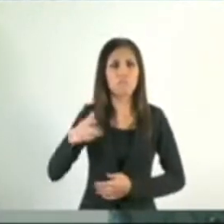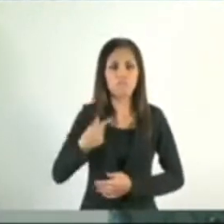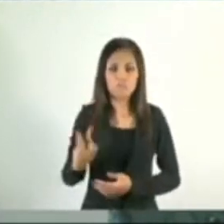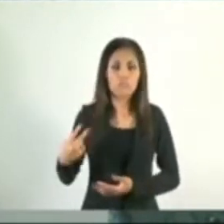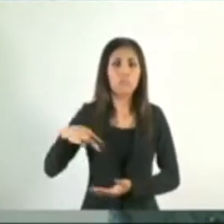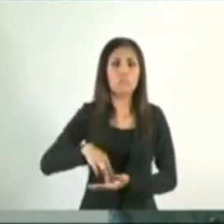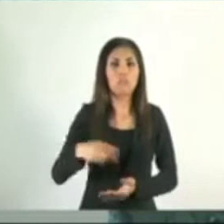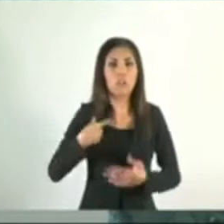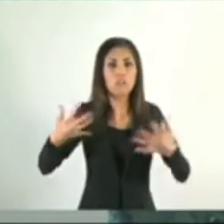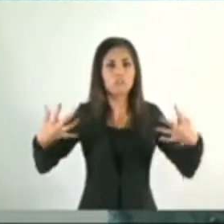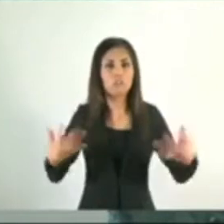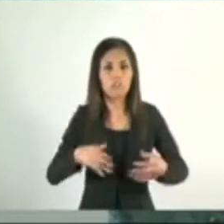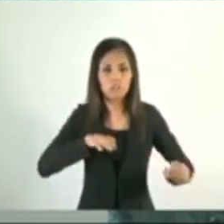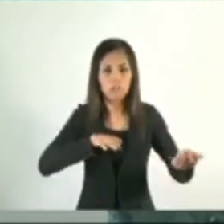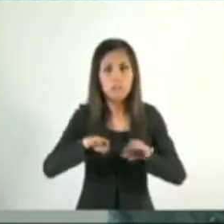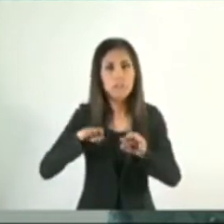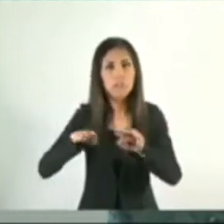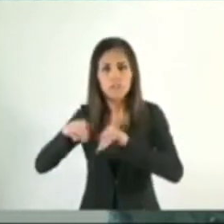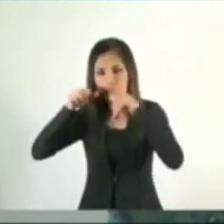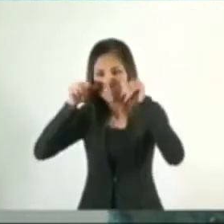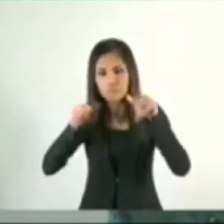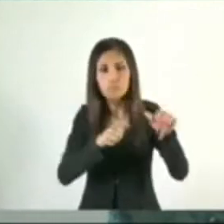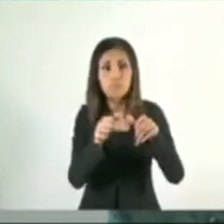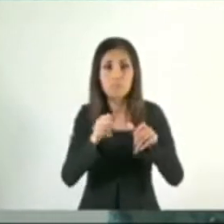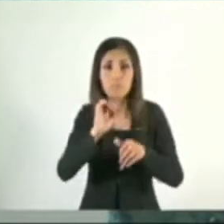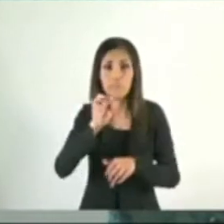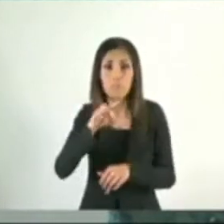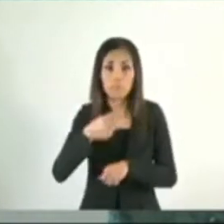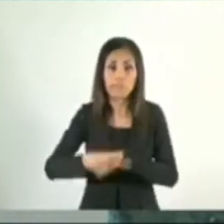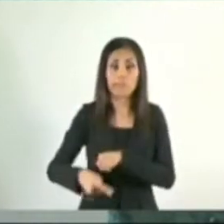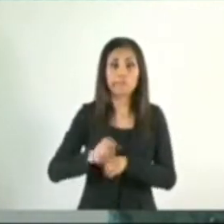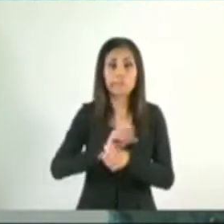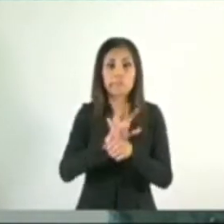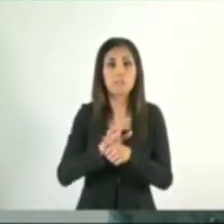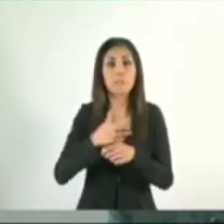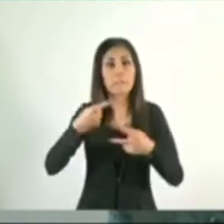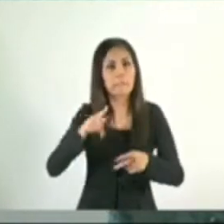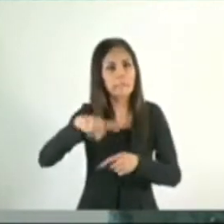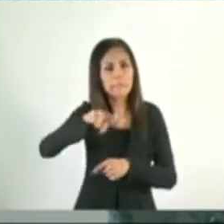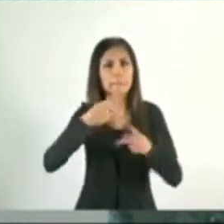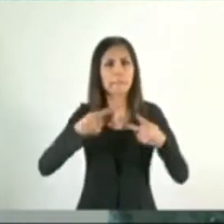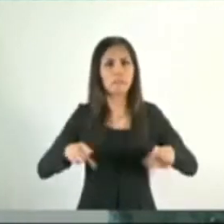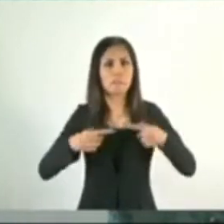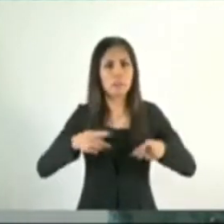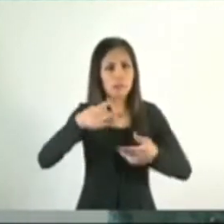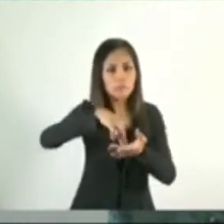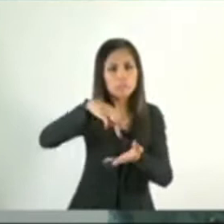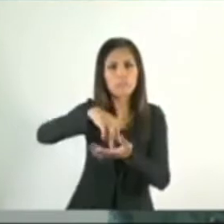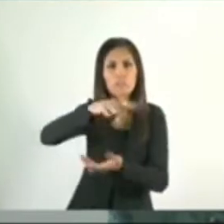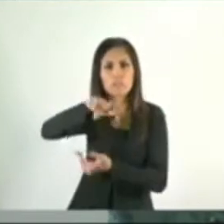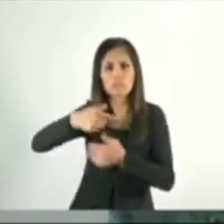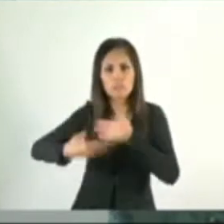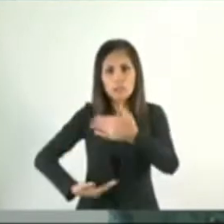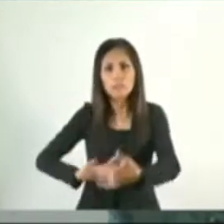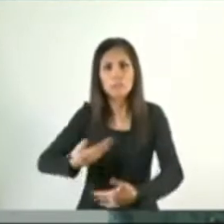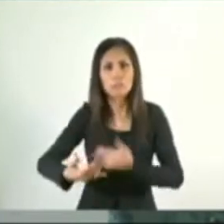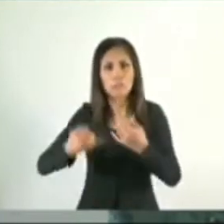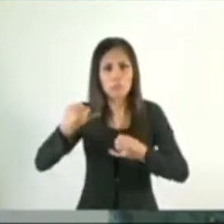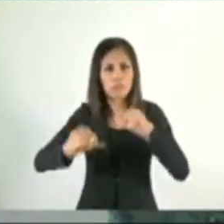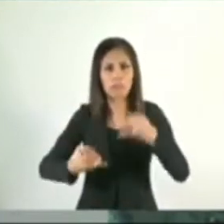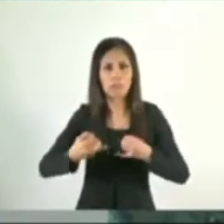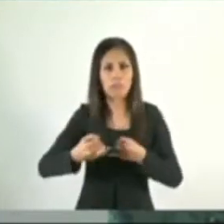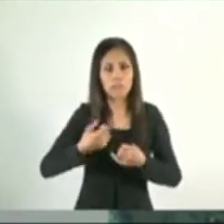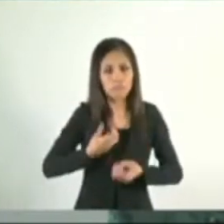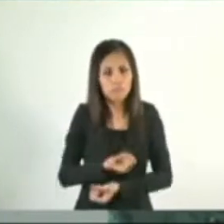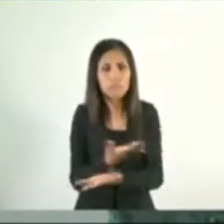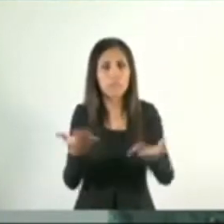sus funciones a pesar del riesgo que representa. A las personas usuarias de los servicios jurisdiccionales, les